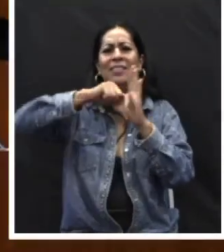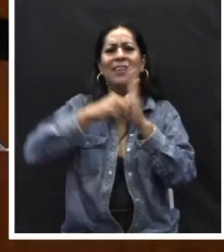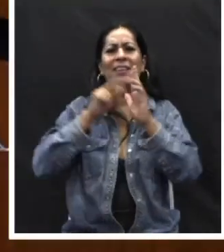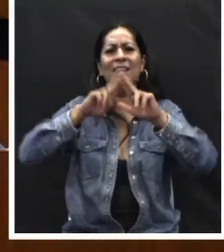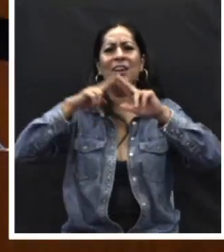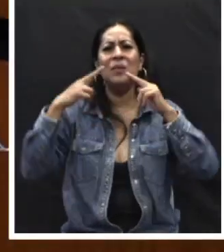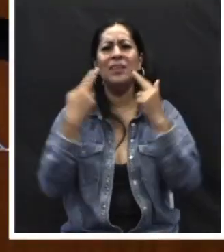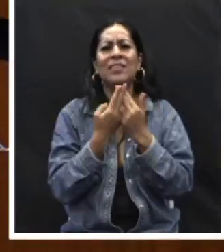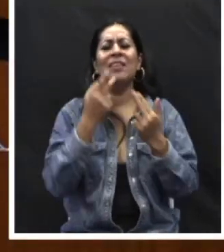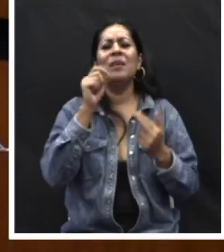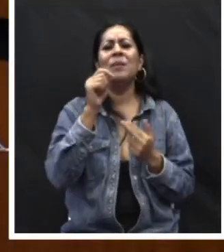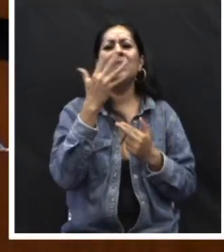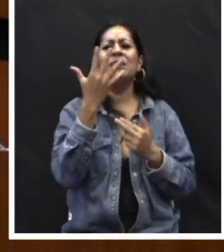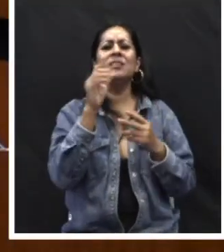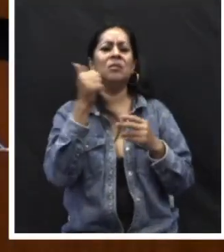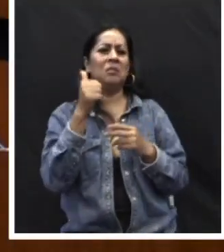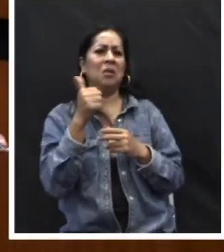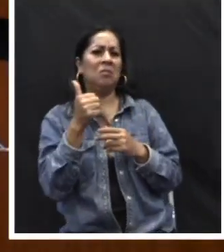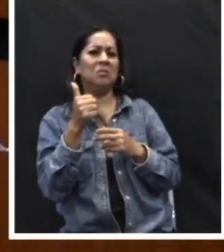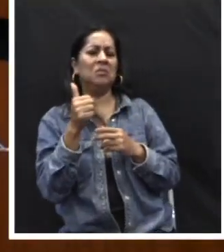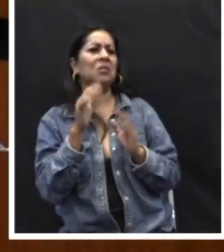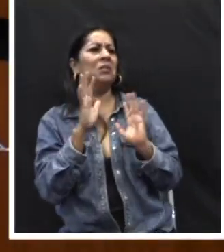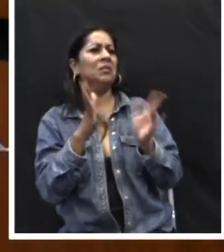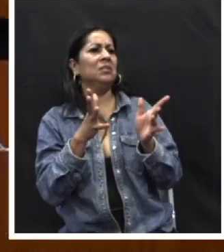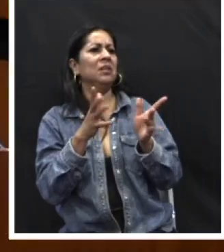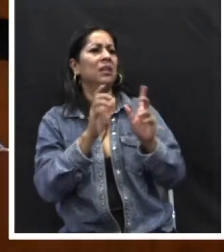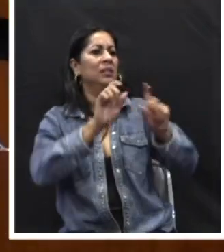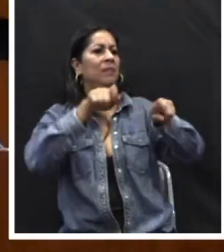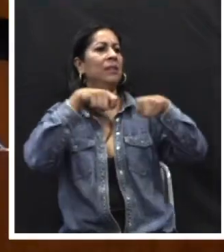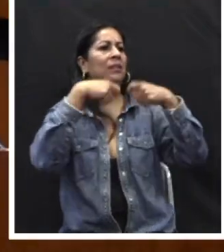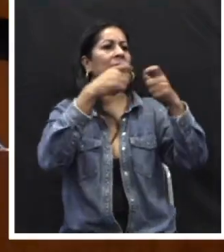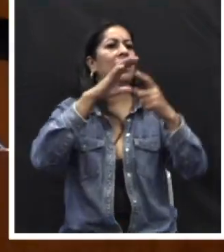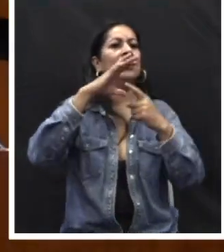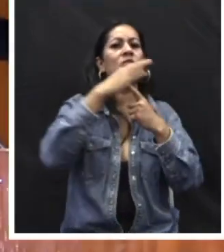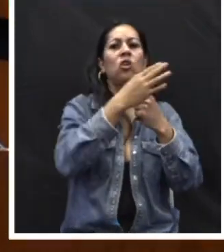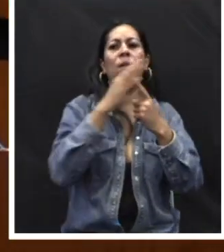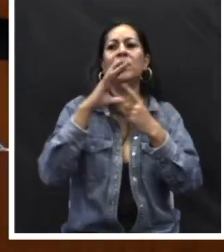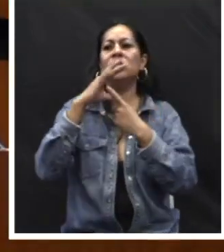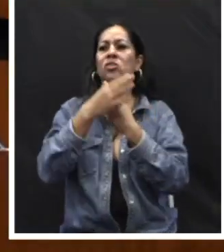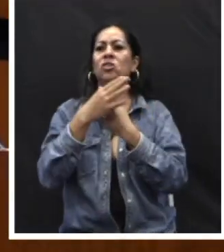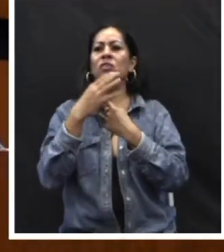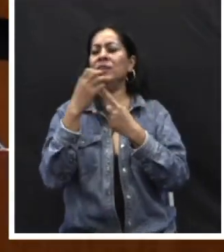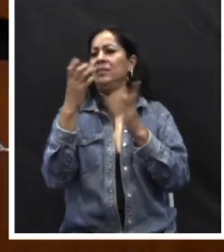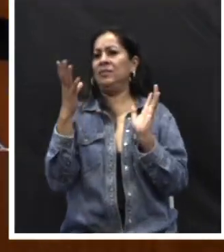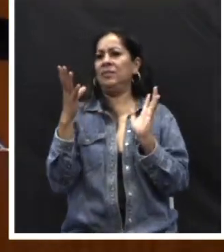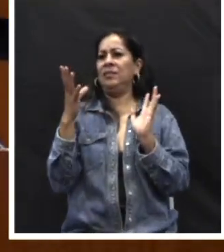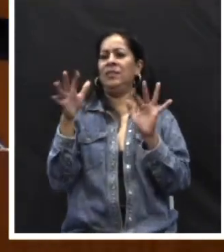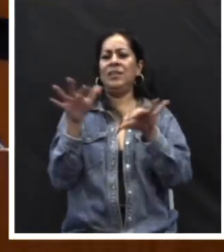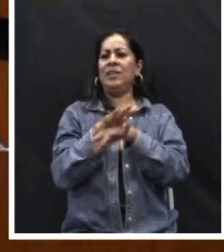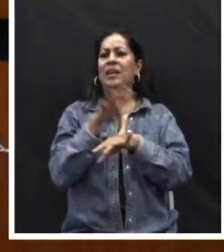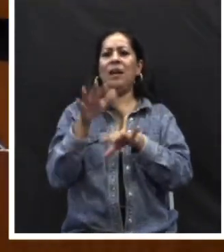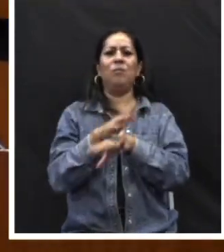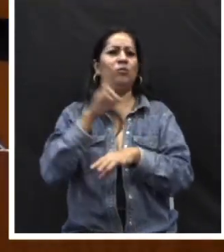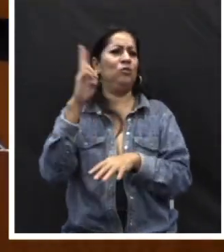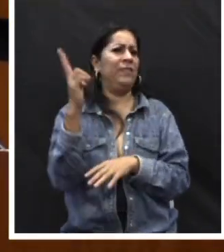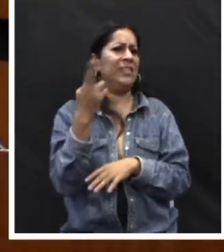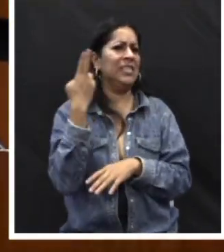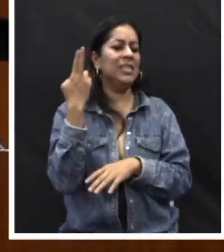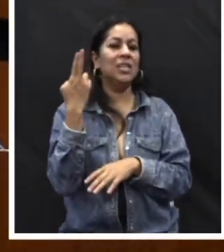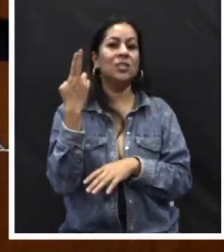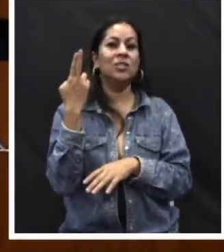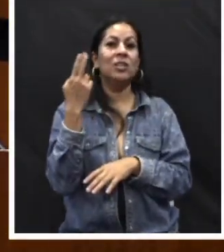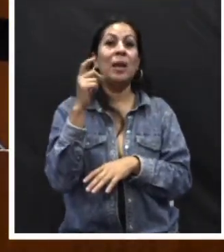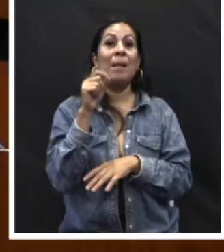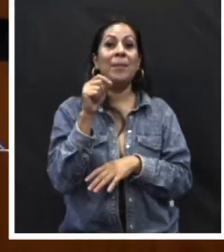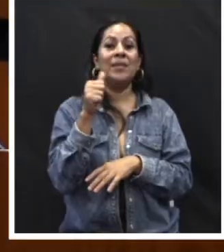técnica y el 25 de agosto ya la estaban turnando a las comisiones de legislación y reforma universitaria.